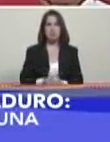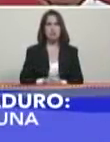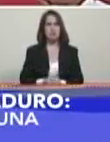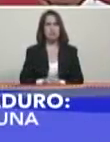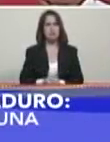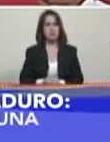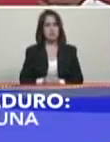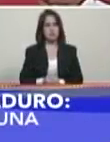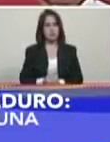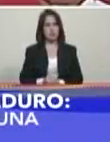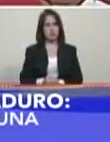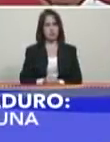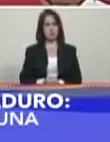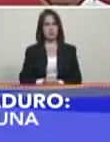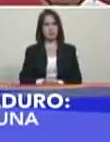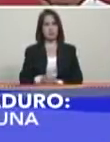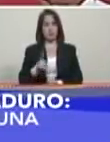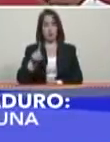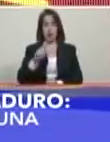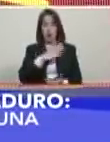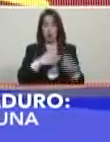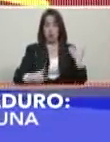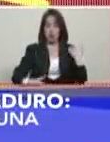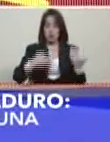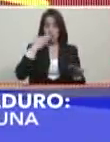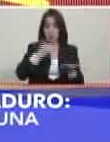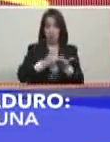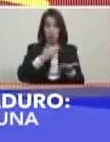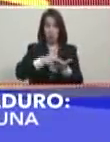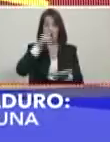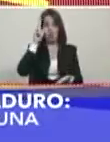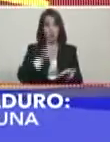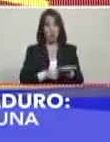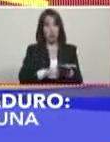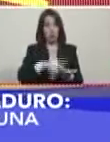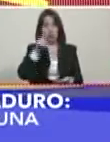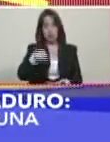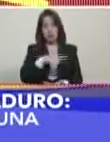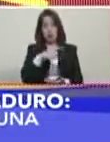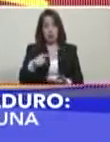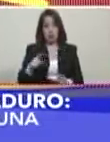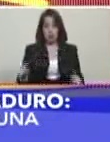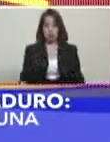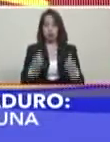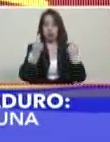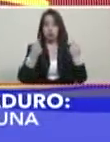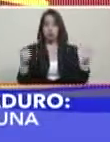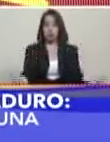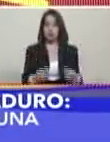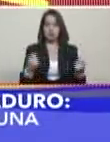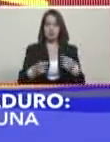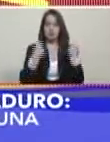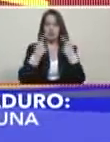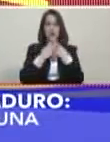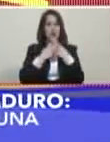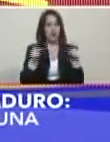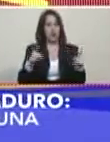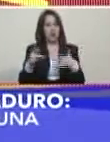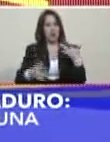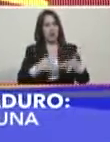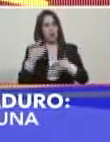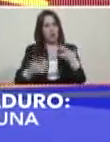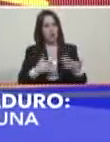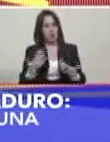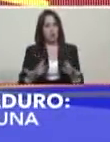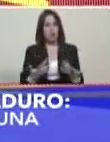Se somete a la consideración del presidente Maduro la aprobación de un plan de reactivación y reimpulso de los diferentes activos industriales que